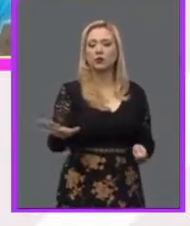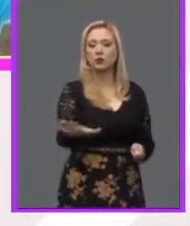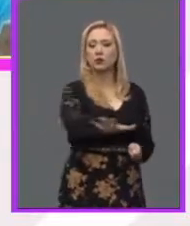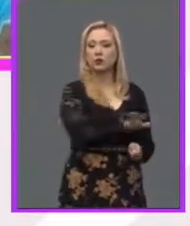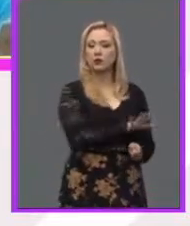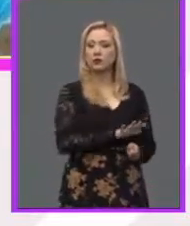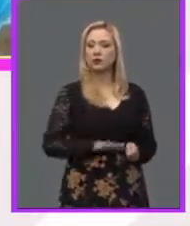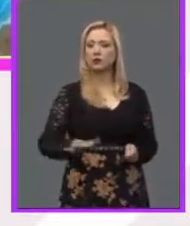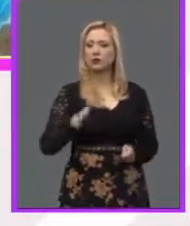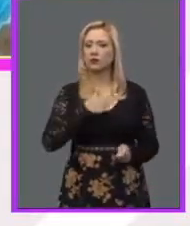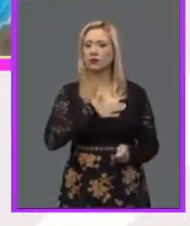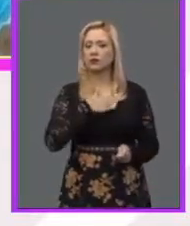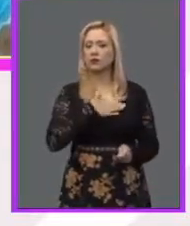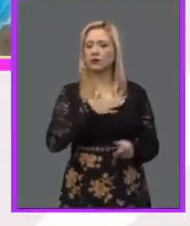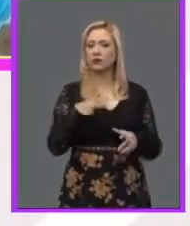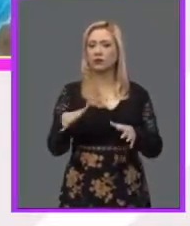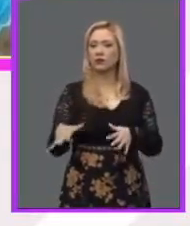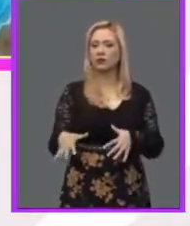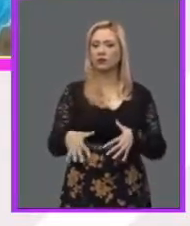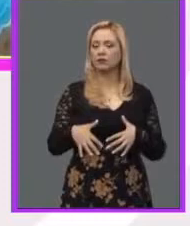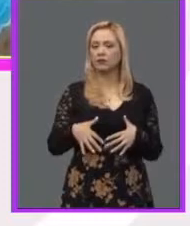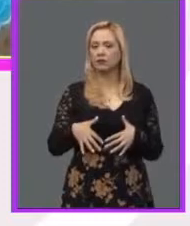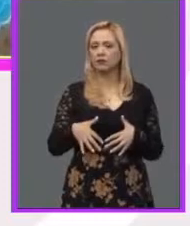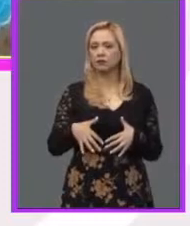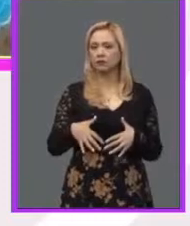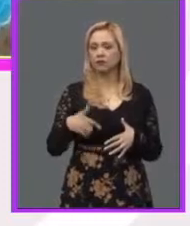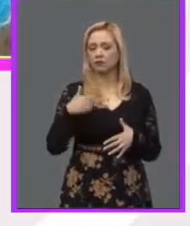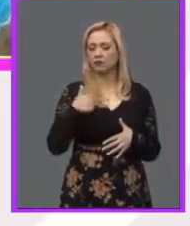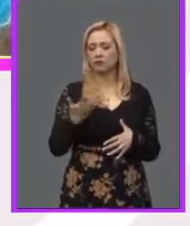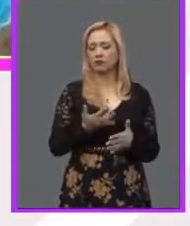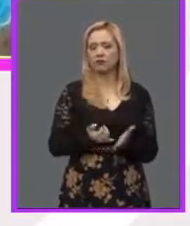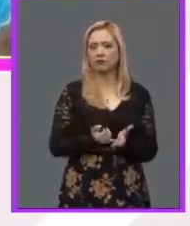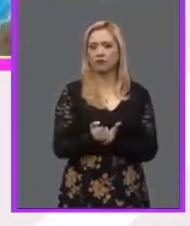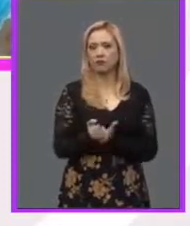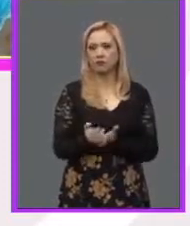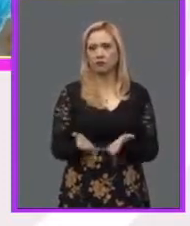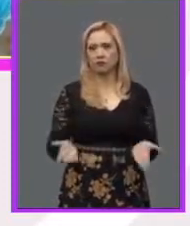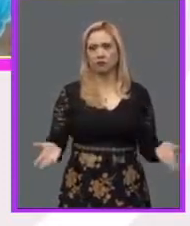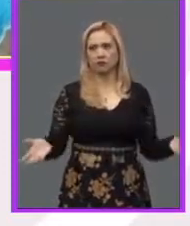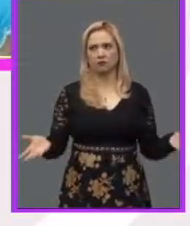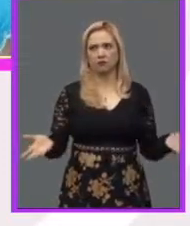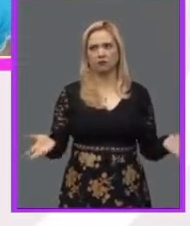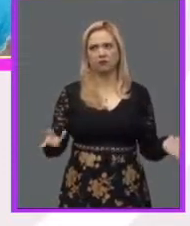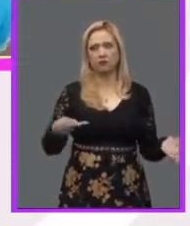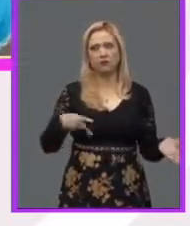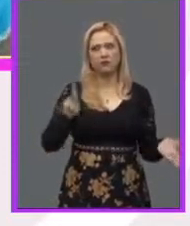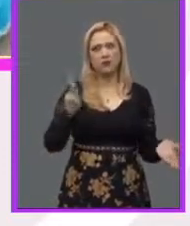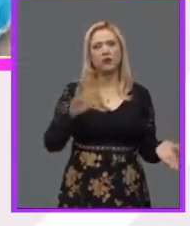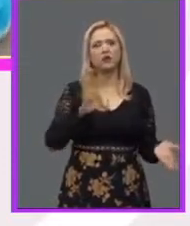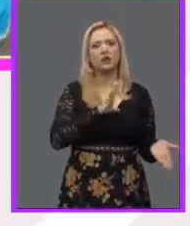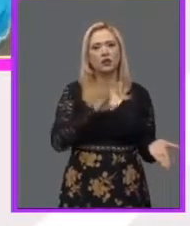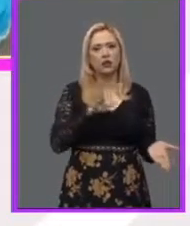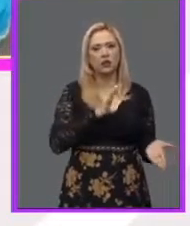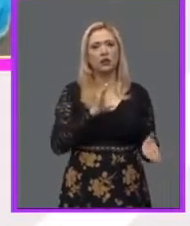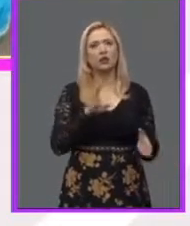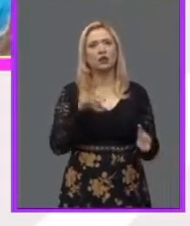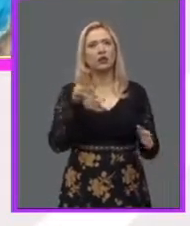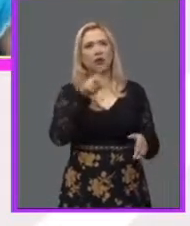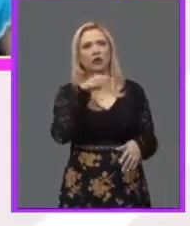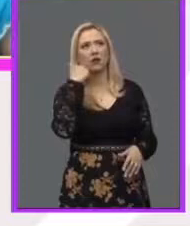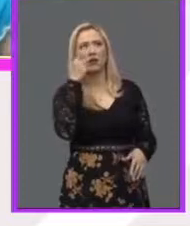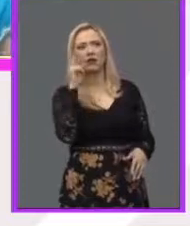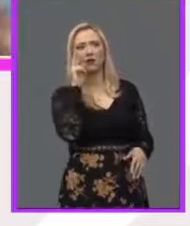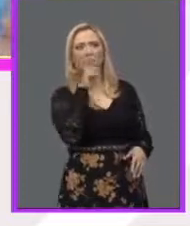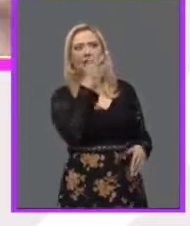la forma en que representen el pueblo sea decidida por nosotras y nosotros, que no, hasta hay ciertos símbolos que no quieren ver, ¿no? Como